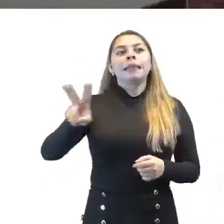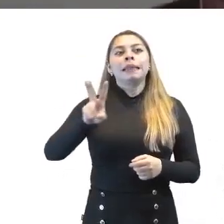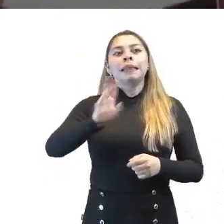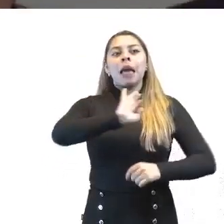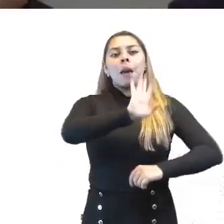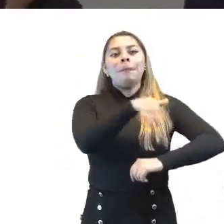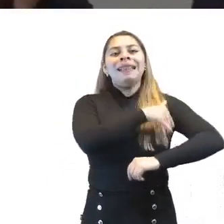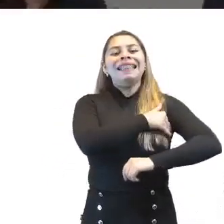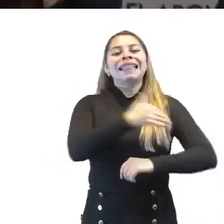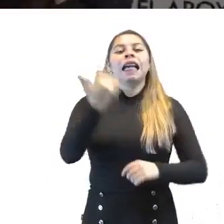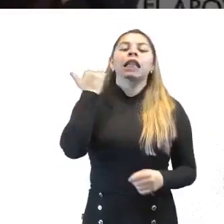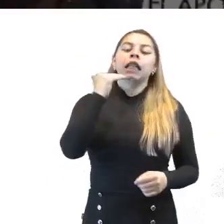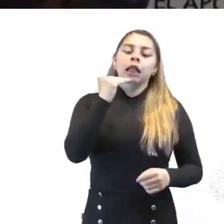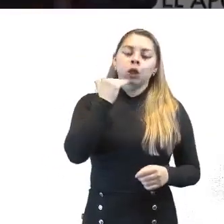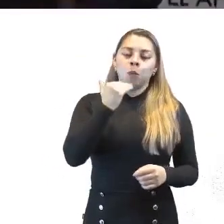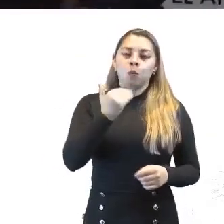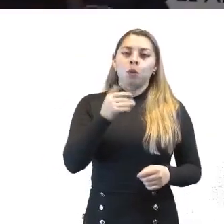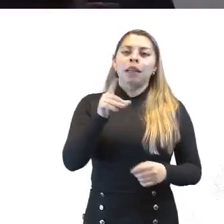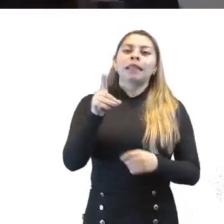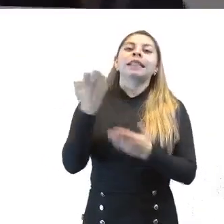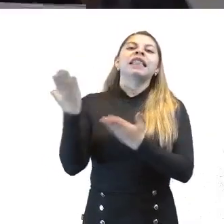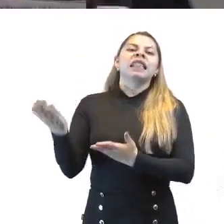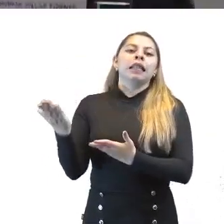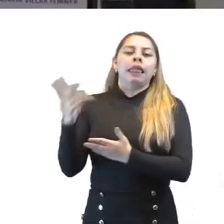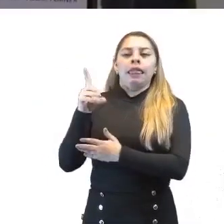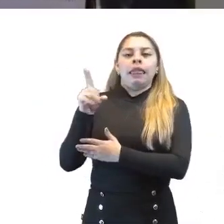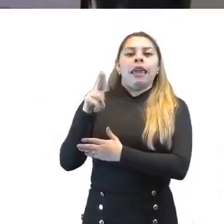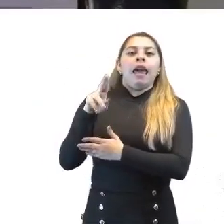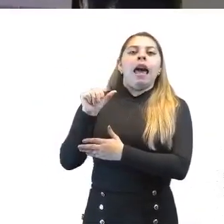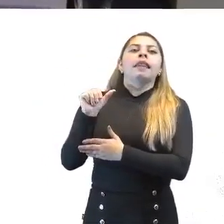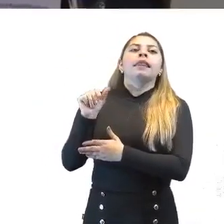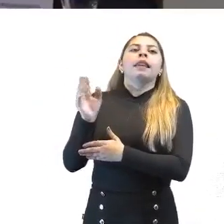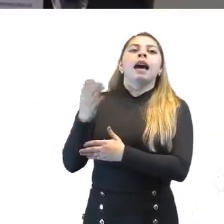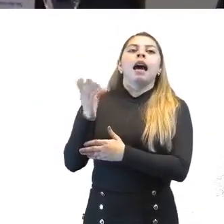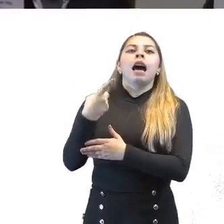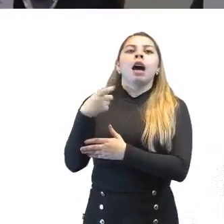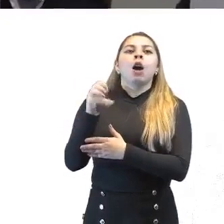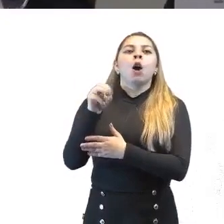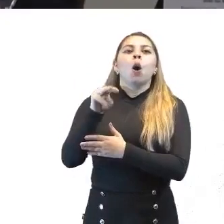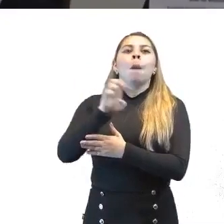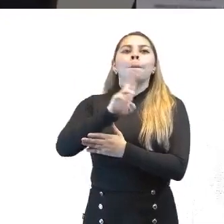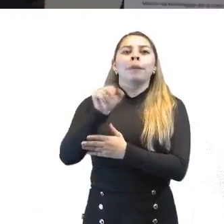las Mujeres, Diana Gómez Correal,